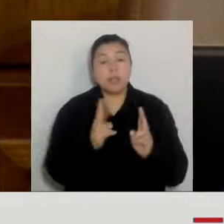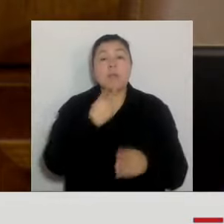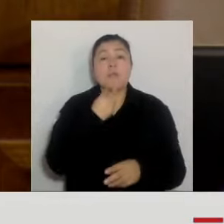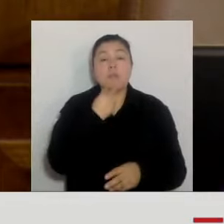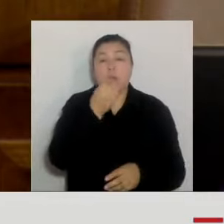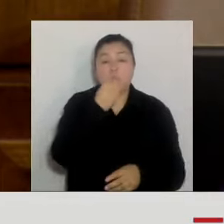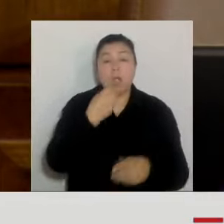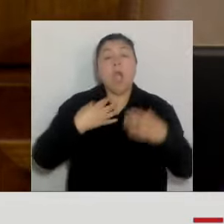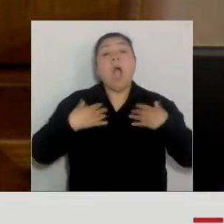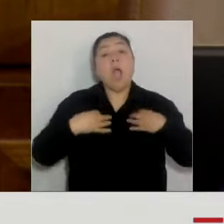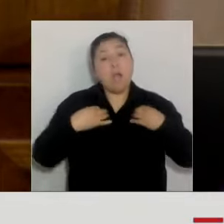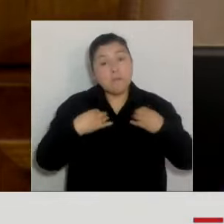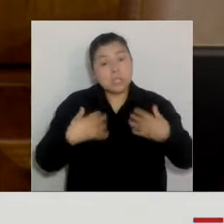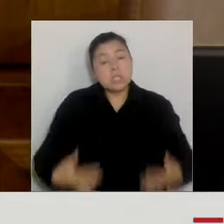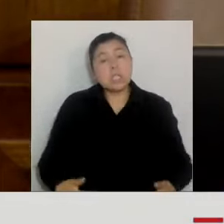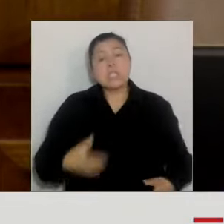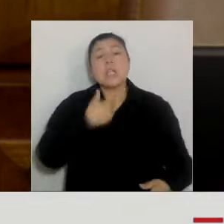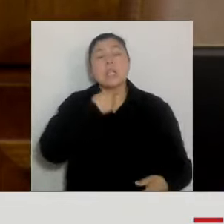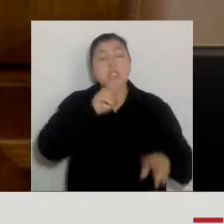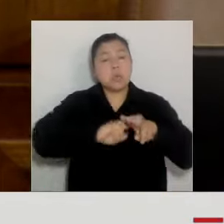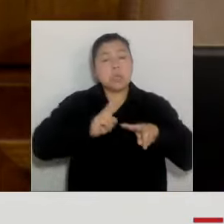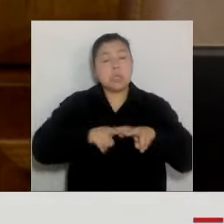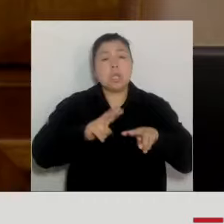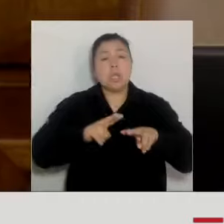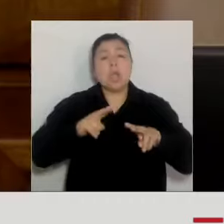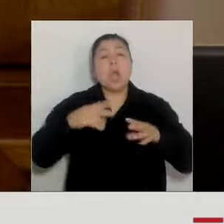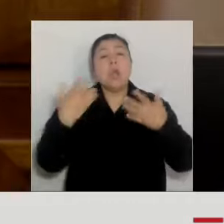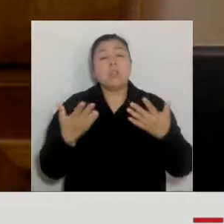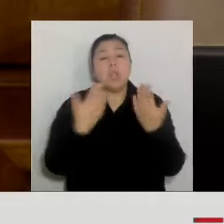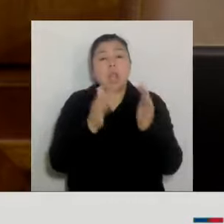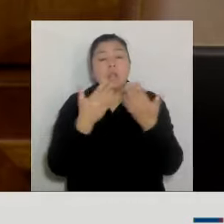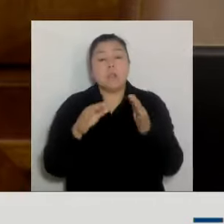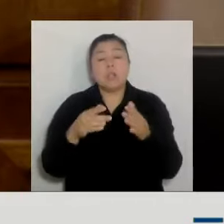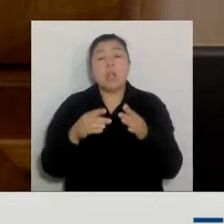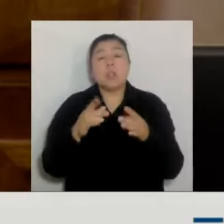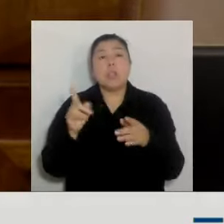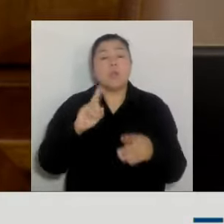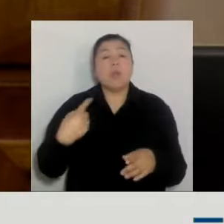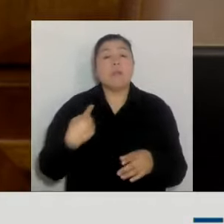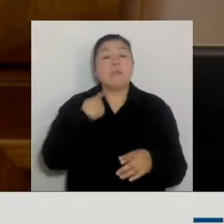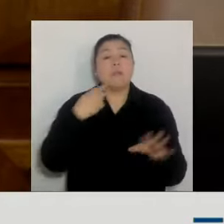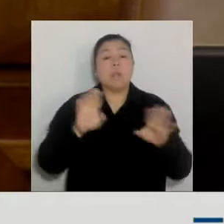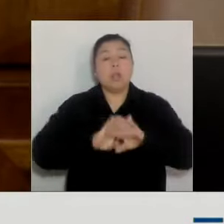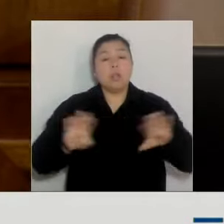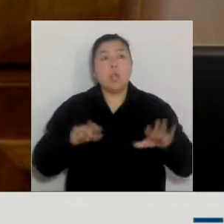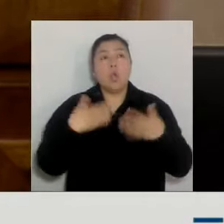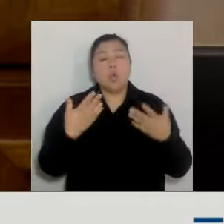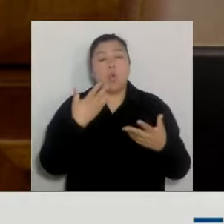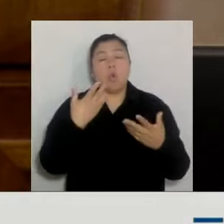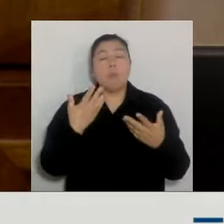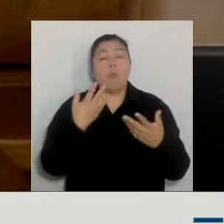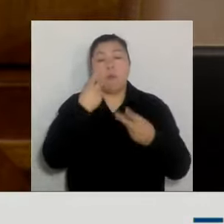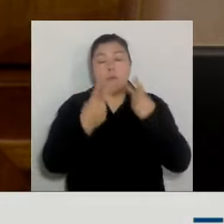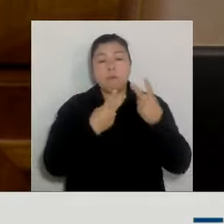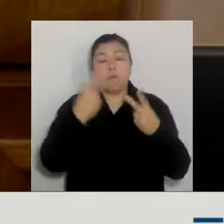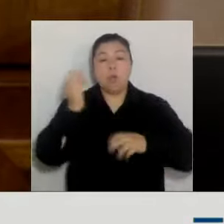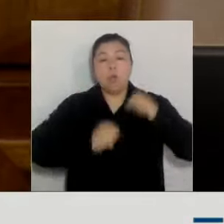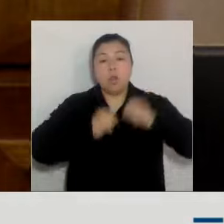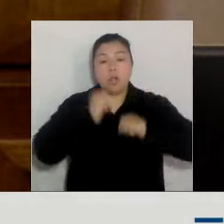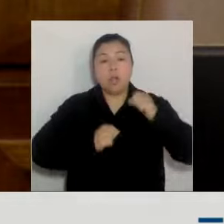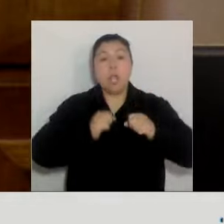vestirse a hacer lo que quieran dentro del margen de sus libertades personales si no afectan a nadie y no veo cómo es que la industria de que produce